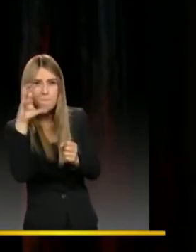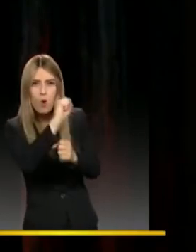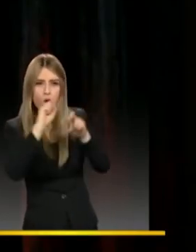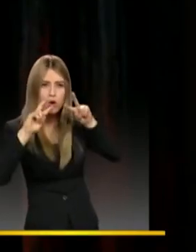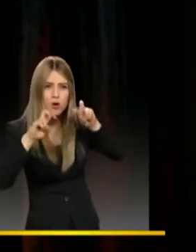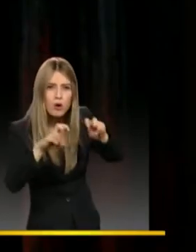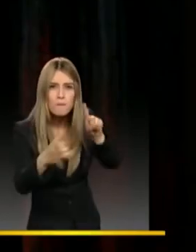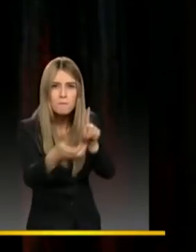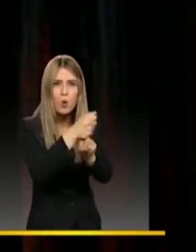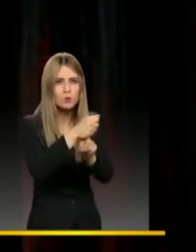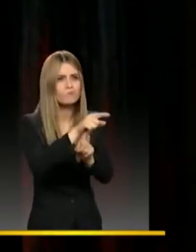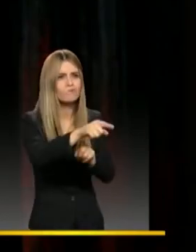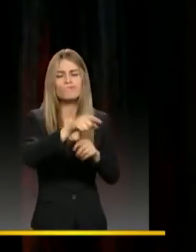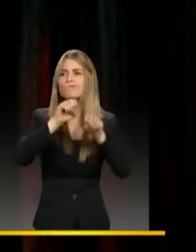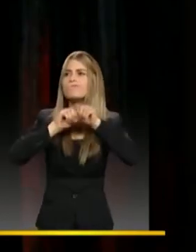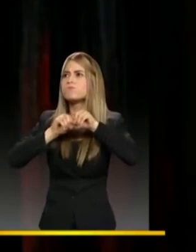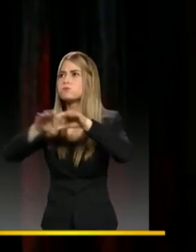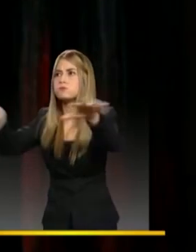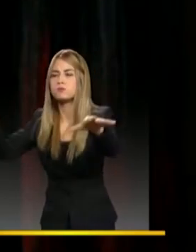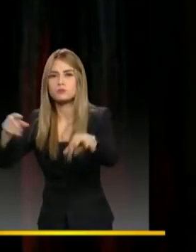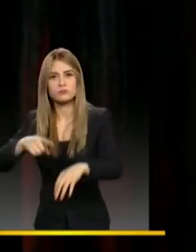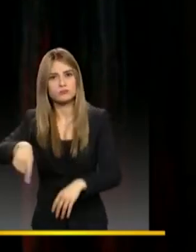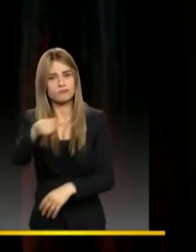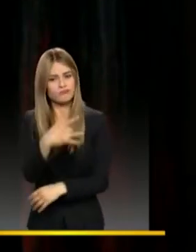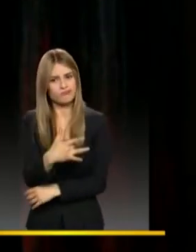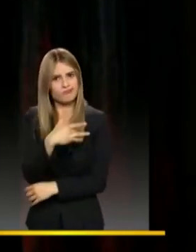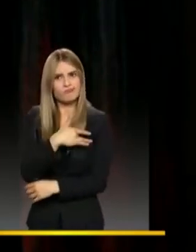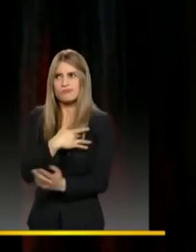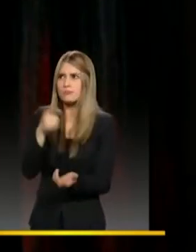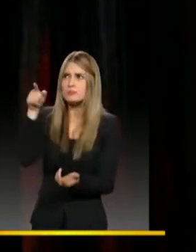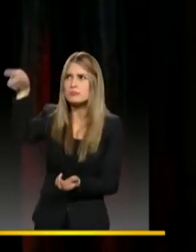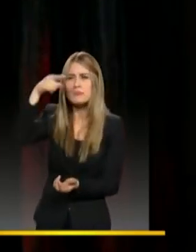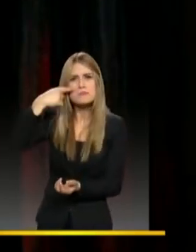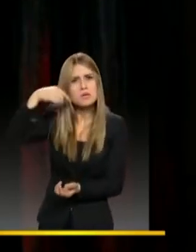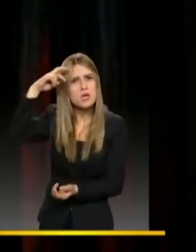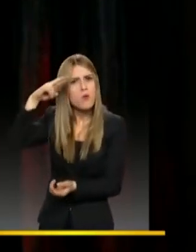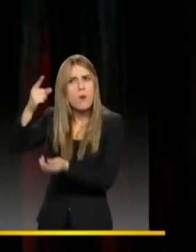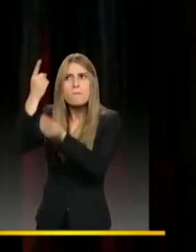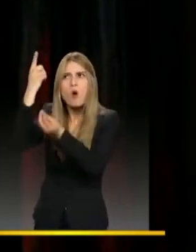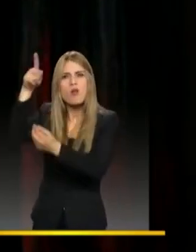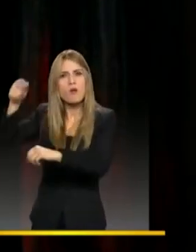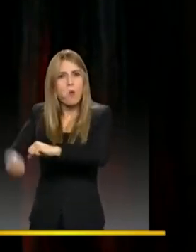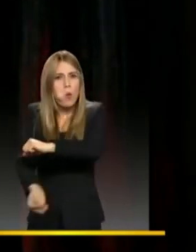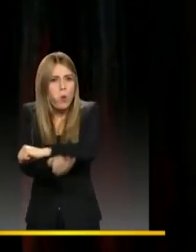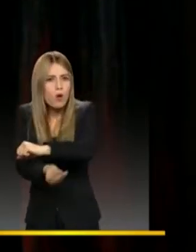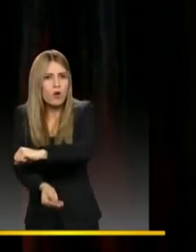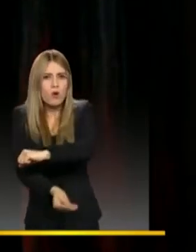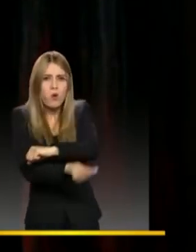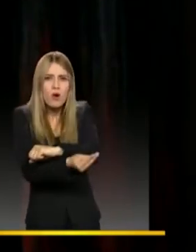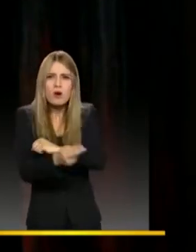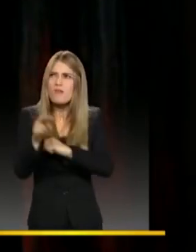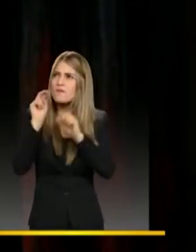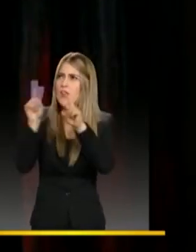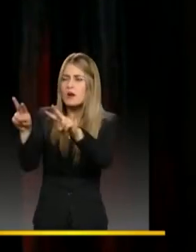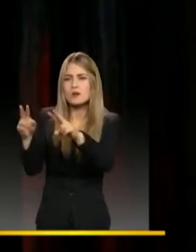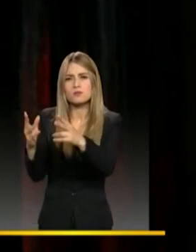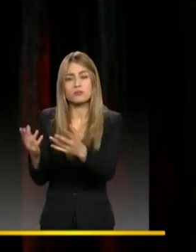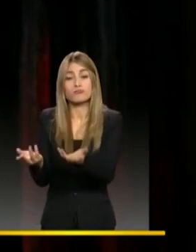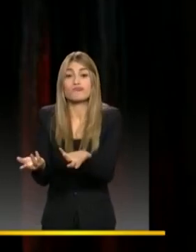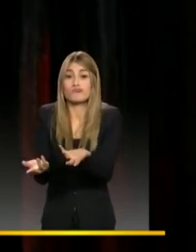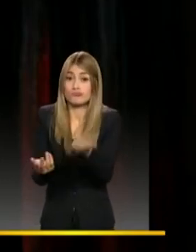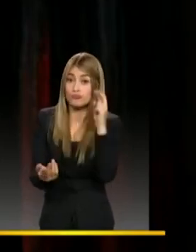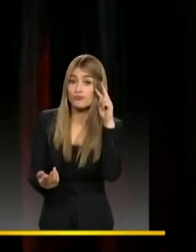duelen, nos escandalizan a todos. Pero esto es muestra de que los corruptos comienzan a